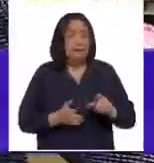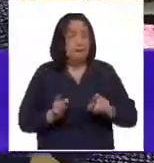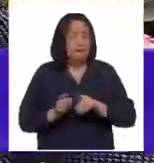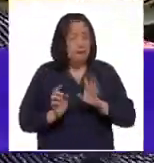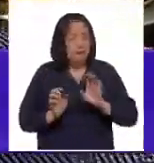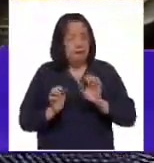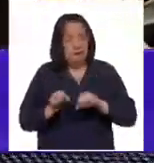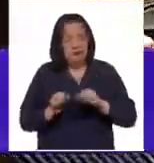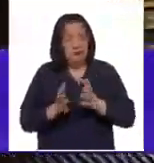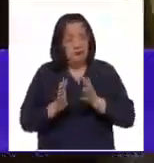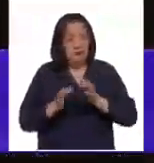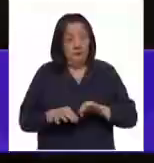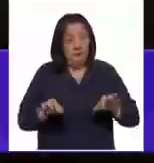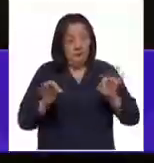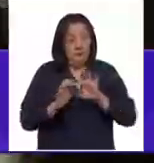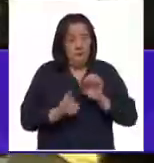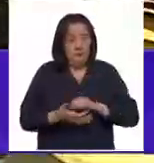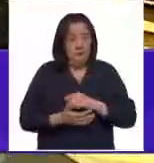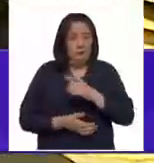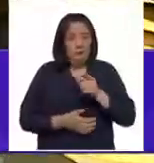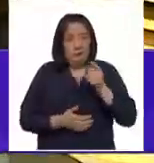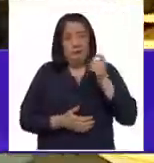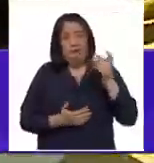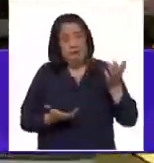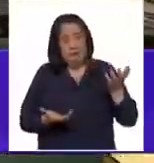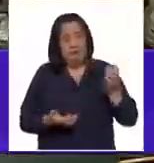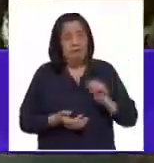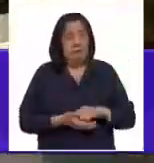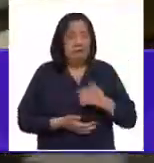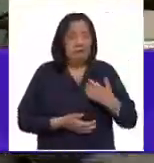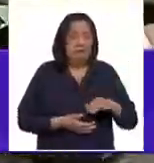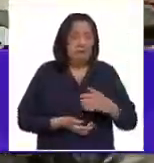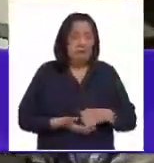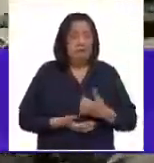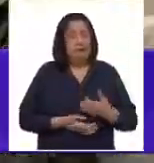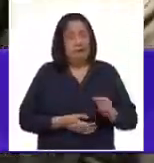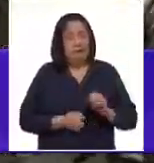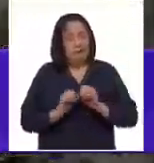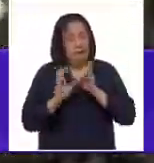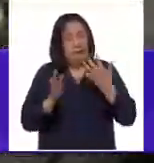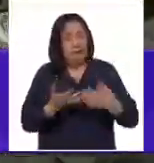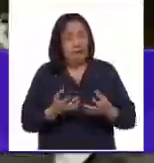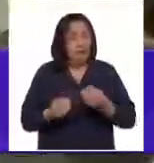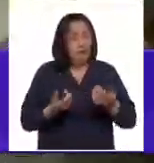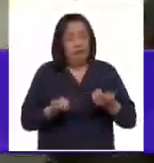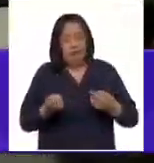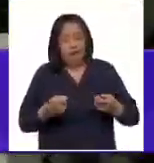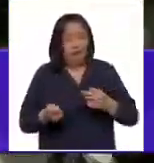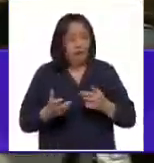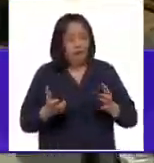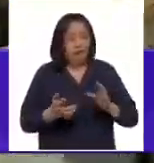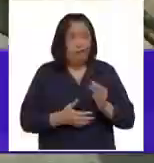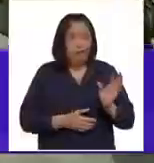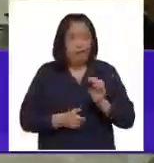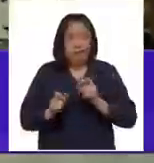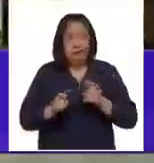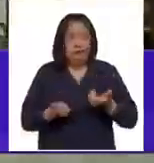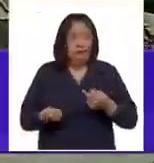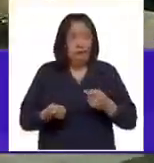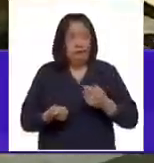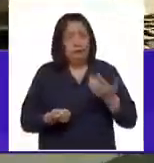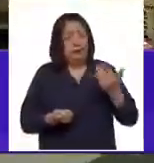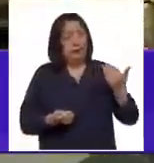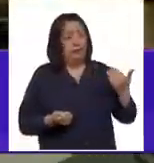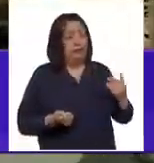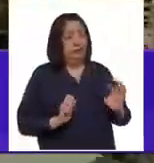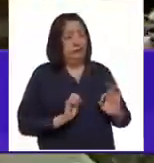es sumamente importante. Comprendamos, pues, de que son días bastante movidos, ¿no? Correcto. Todos quieren vender lo que lamentablemente no se ha